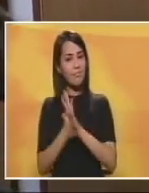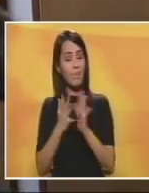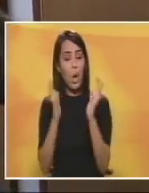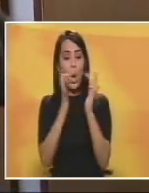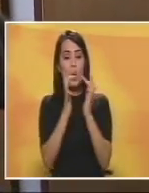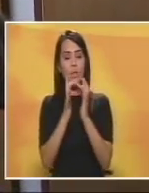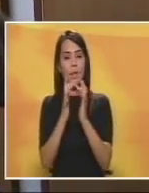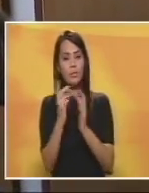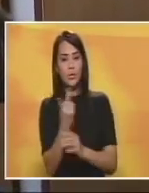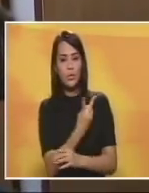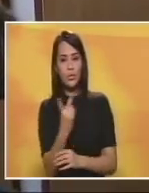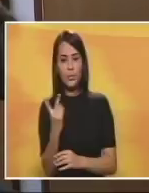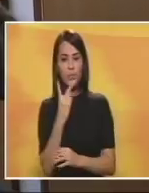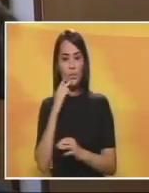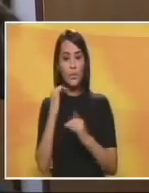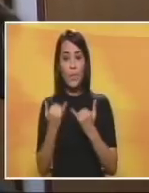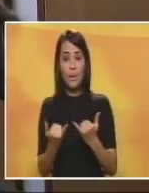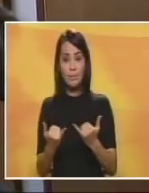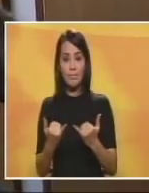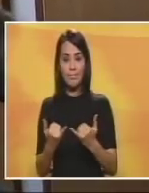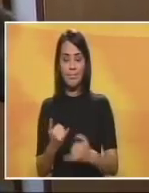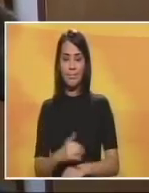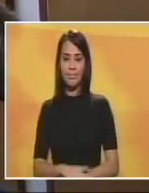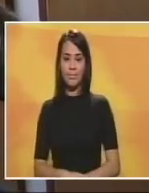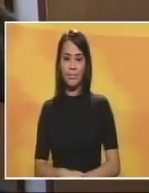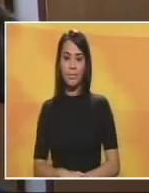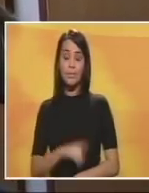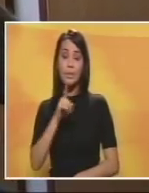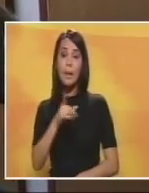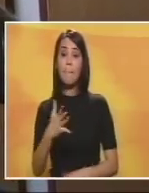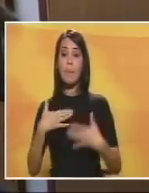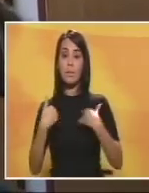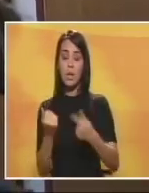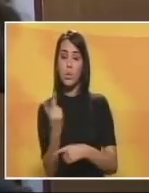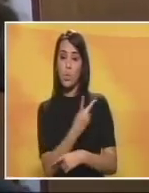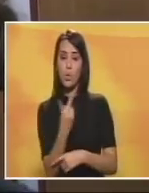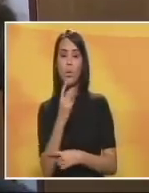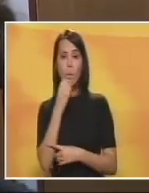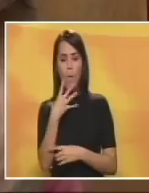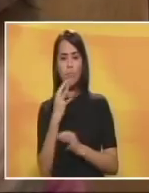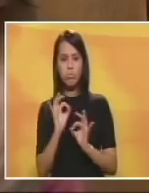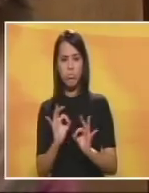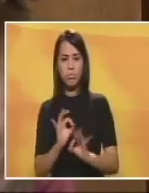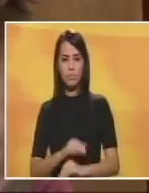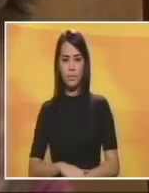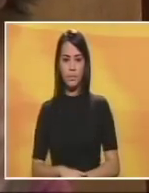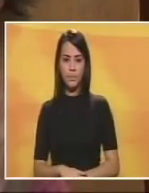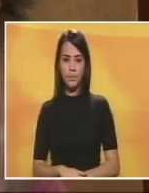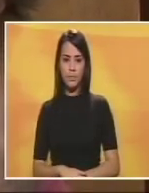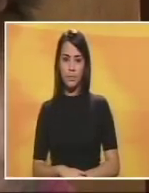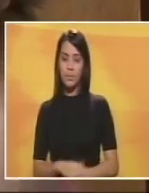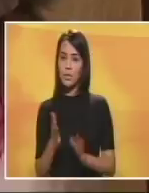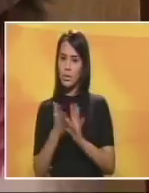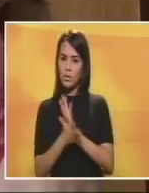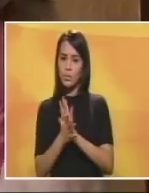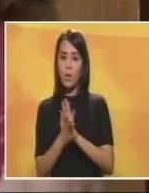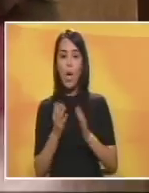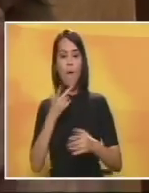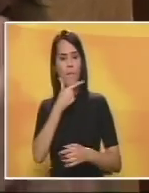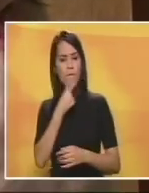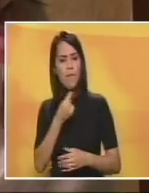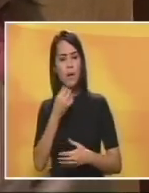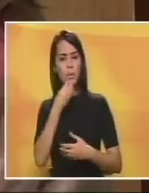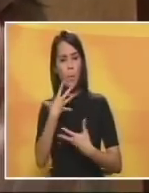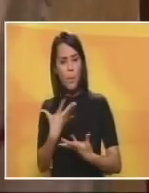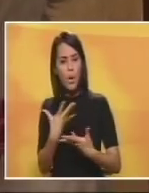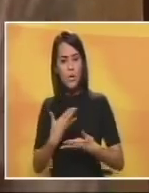contacto físico entre ellos lo antes posible, siempre y cuando la salud de ambos lo permita. De esta manera se facilita la lactancia